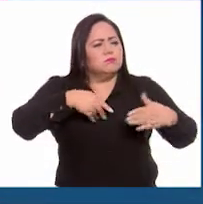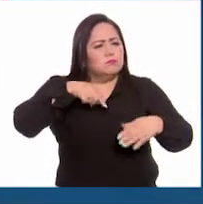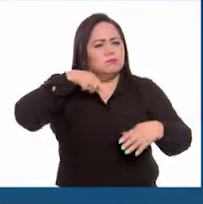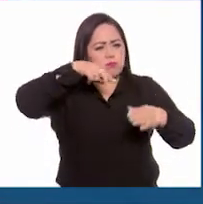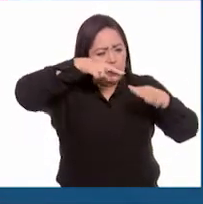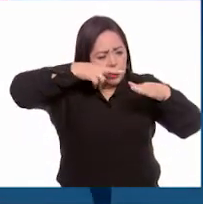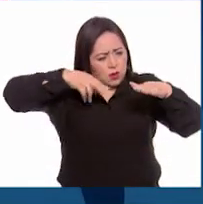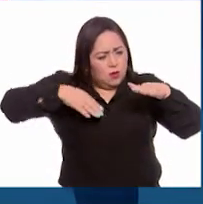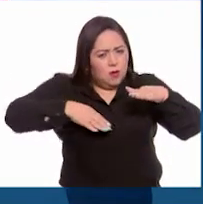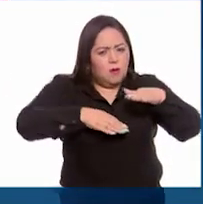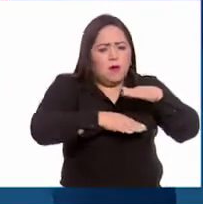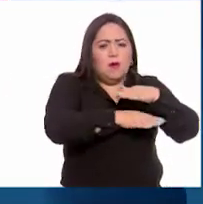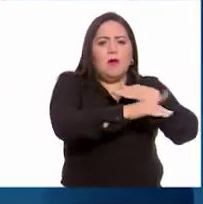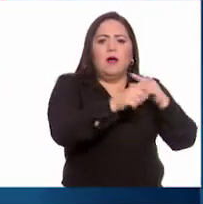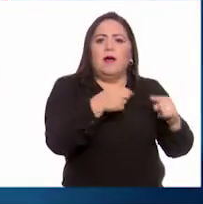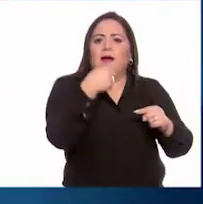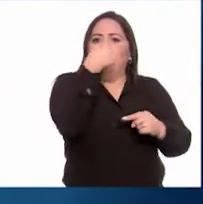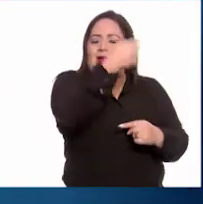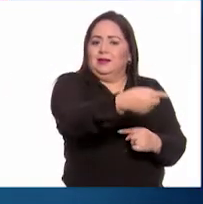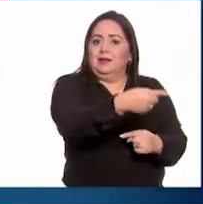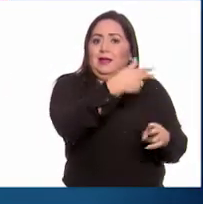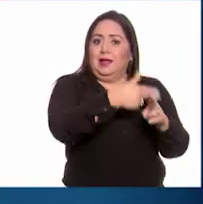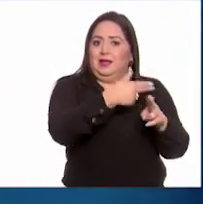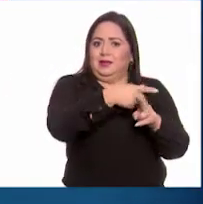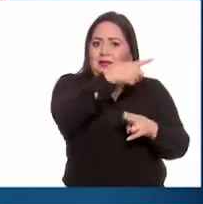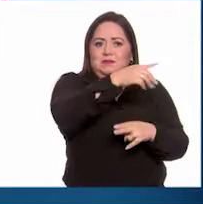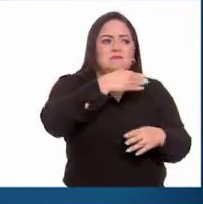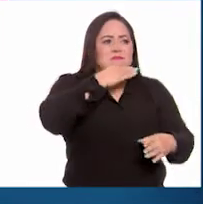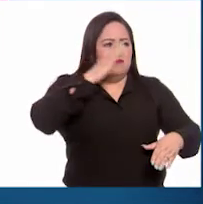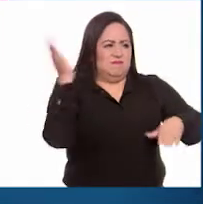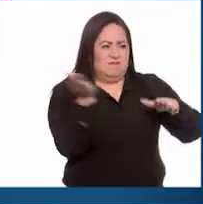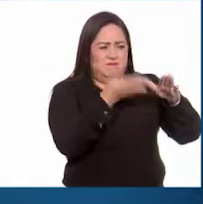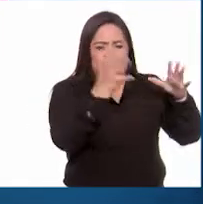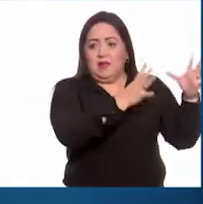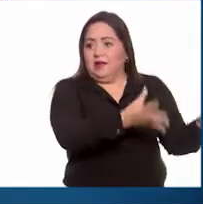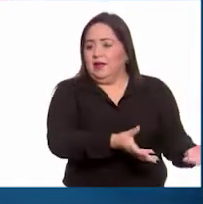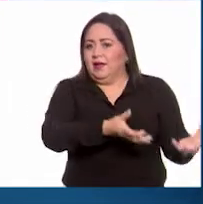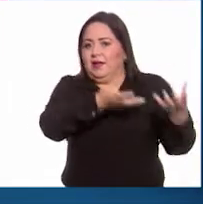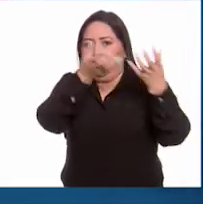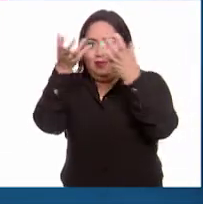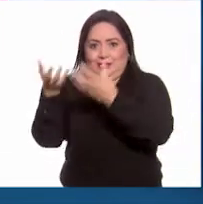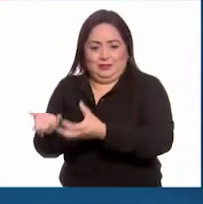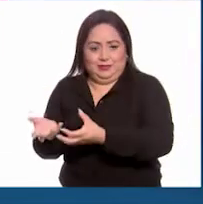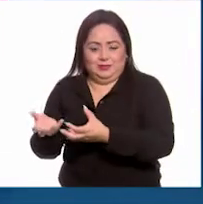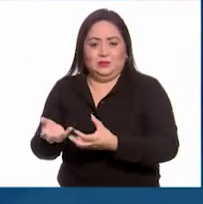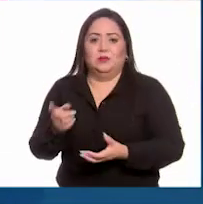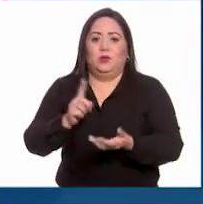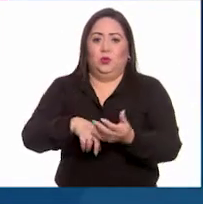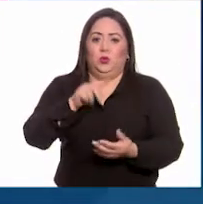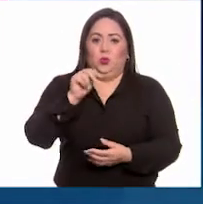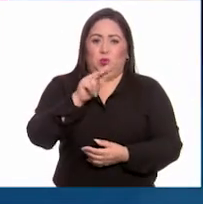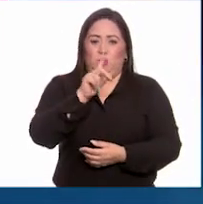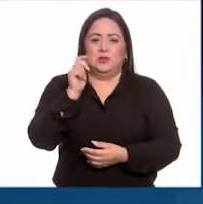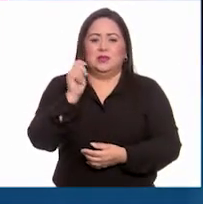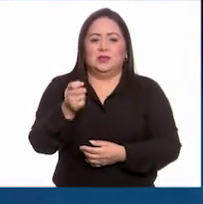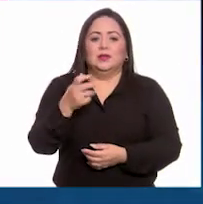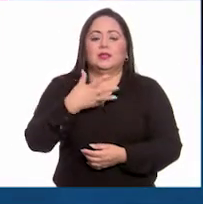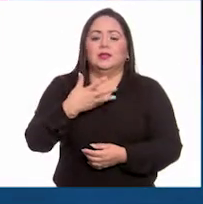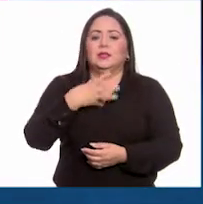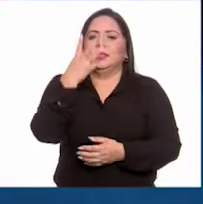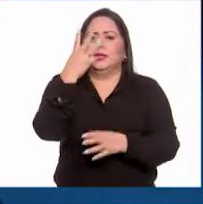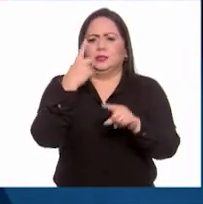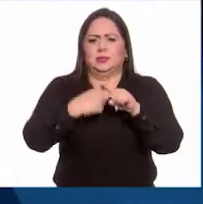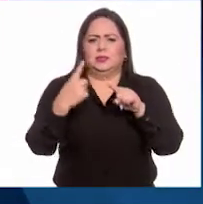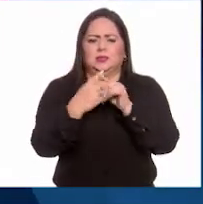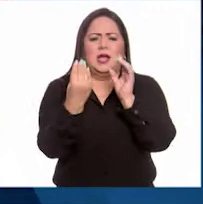del río y llegó al otro lado. Allá tumbó maíz y lo trajo a este lado. La tusa trajo las tres clases de